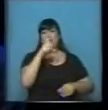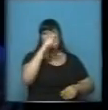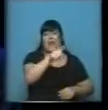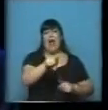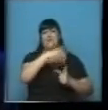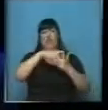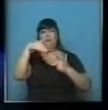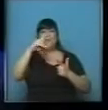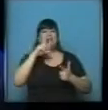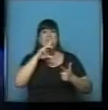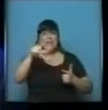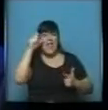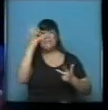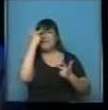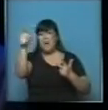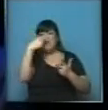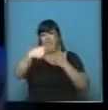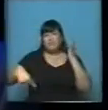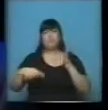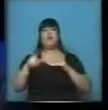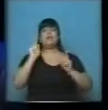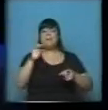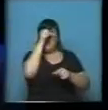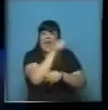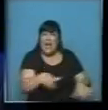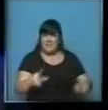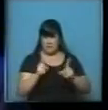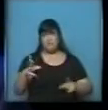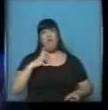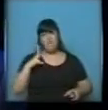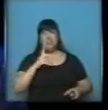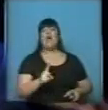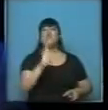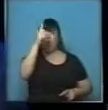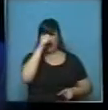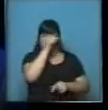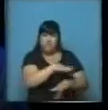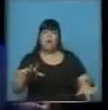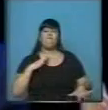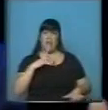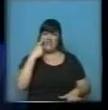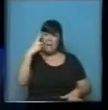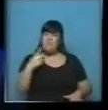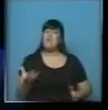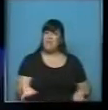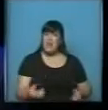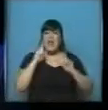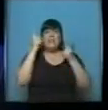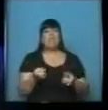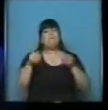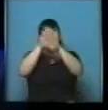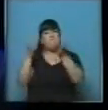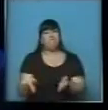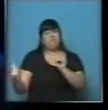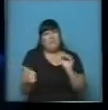a los puertos, a la hidrovía, llevar los jardines de infantes que también faltan en el norte, faltan más de 1.000, centros de primera infancia, y darle